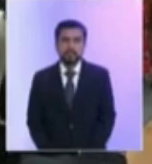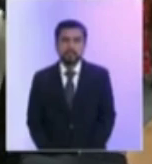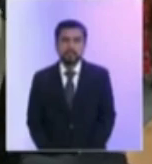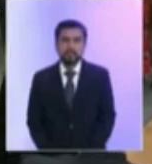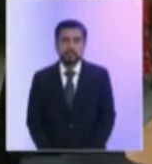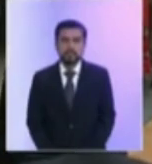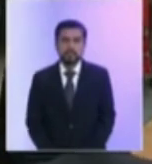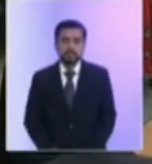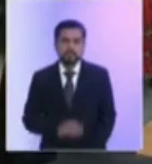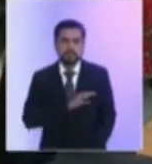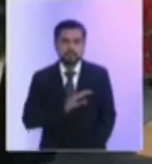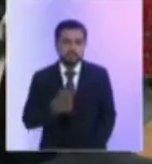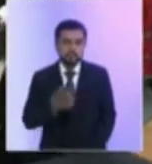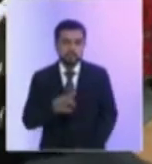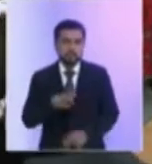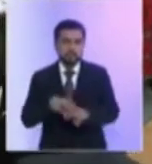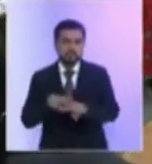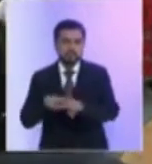Pueden tomar asiento.